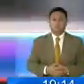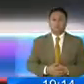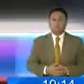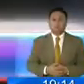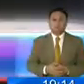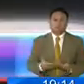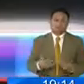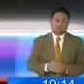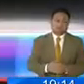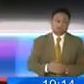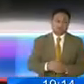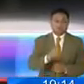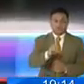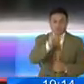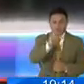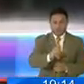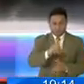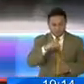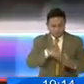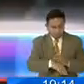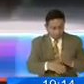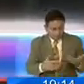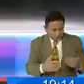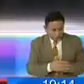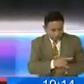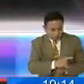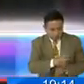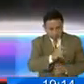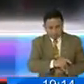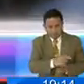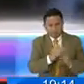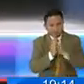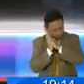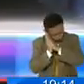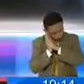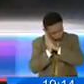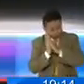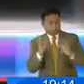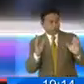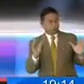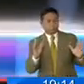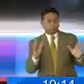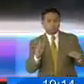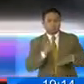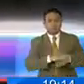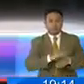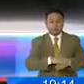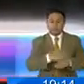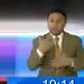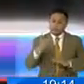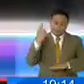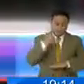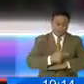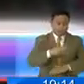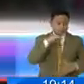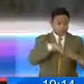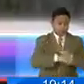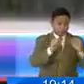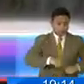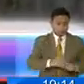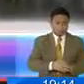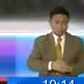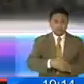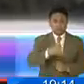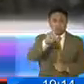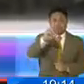Aunque iban por una sola persona, les interrumpieron el descanso a quienes dormían en la casa. Con la respectiva orden de allanamiento, agentes de la